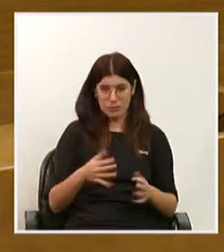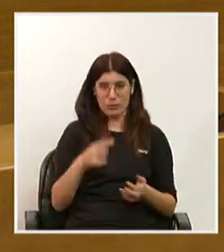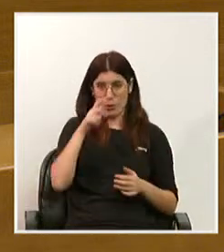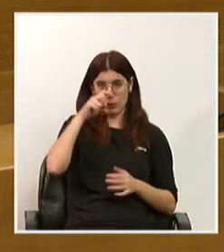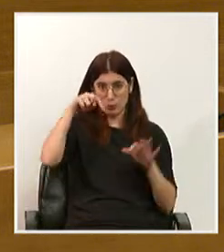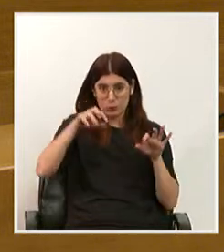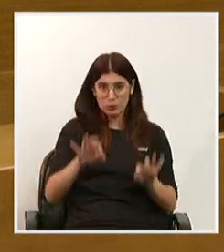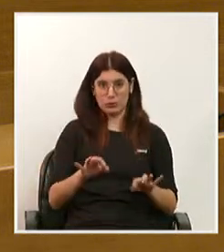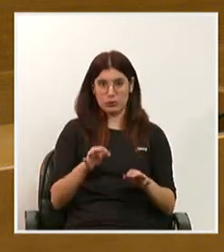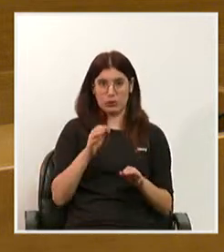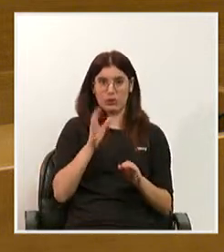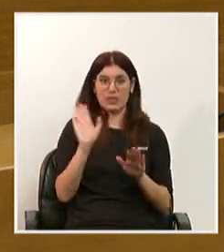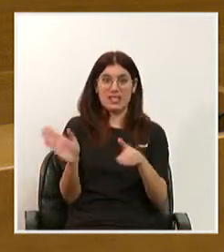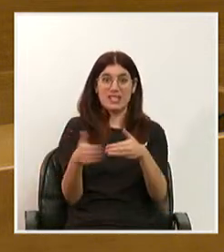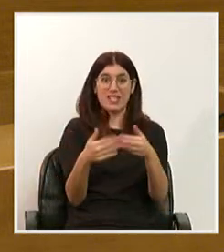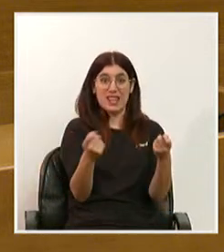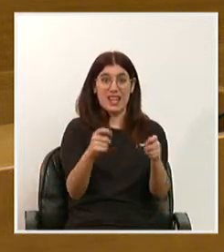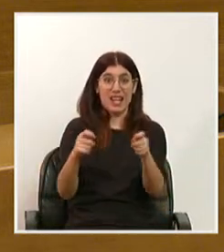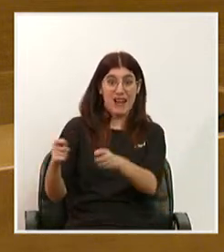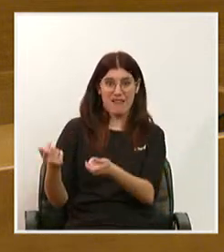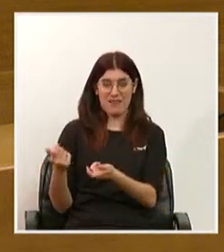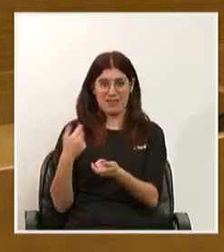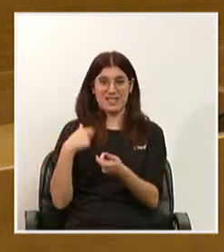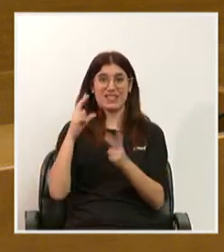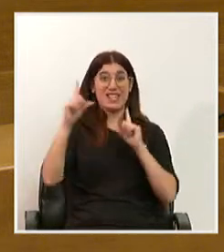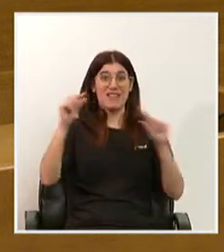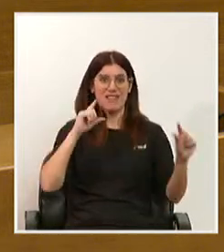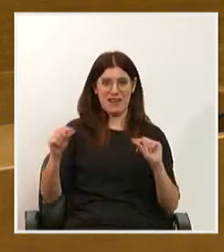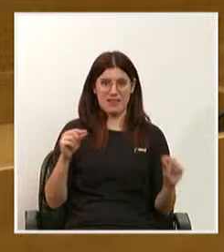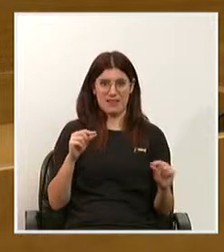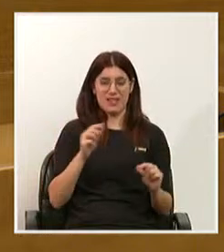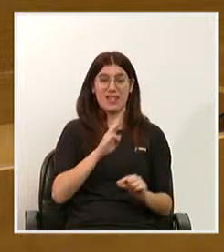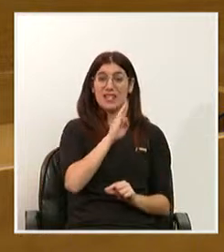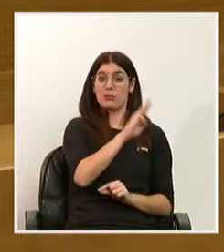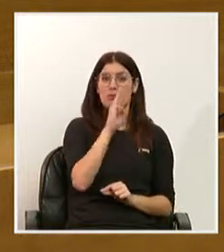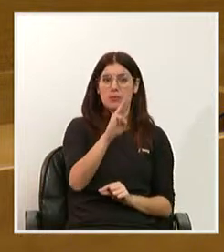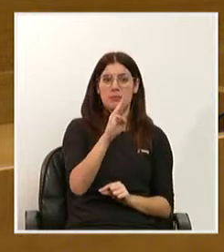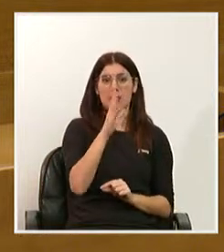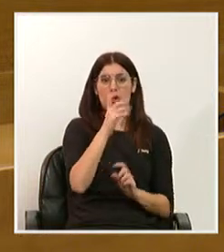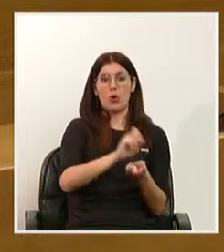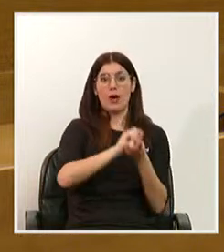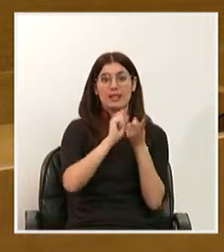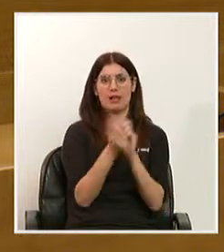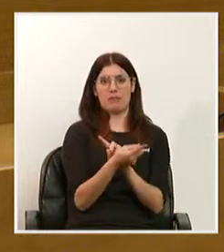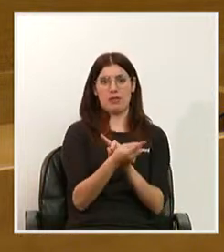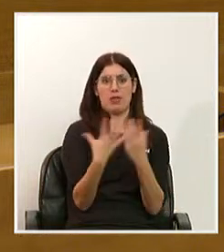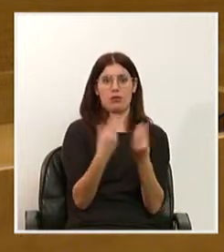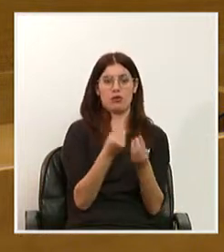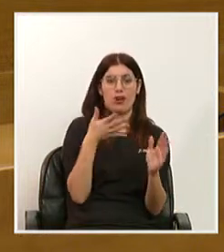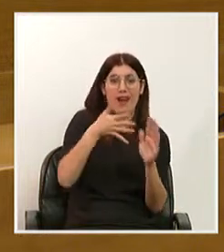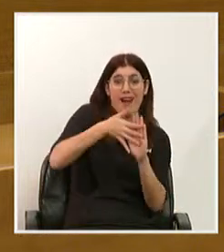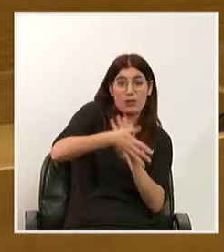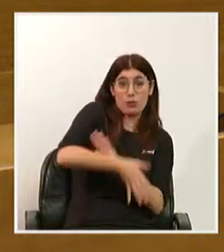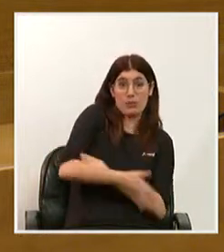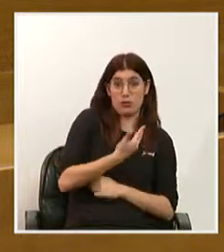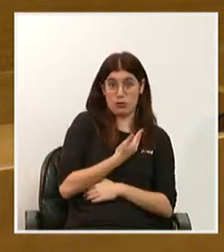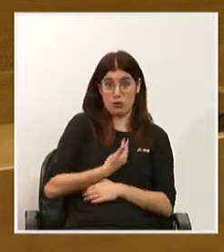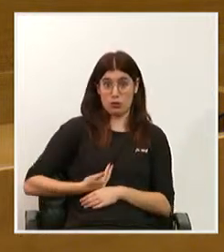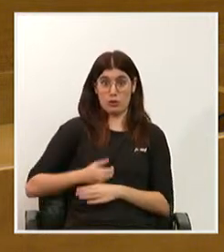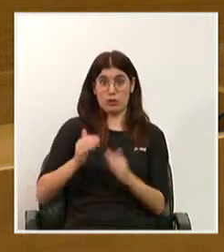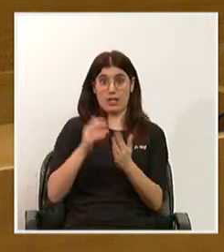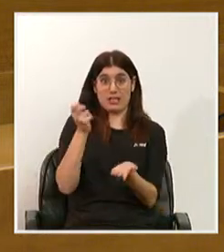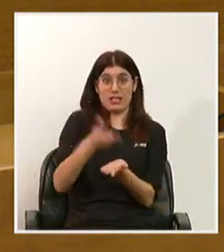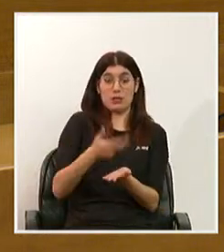se cerraban las casas de apuestas se iban de nuestros barrios y el partido popular y el señor mazón a la cabeza con los argumentos de la patronal les